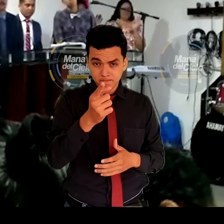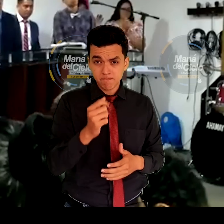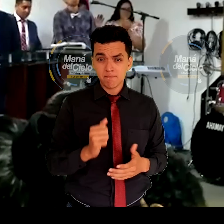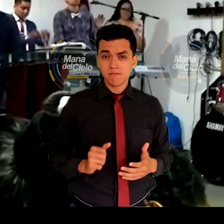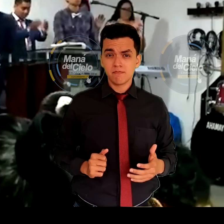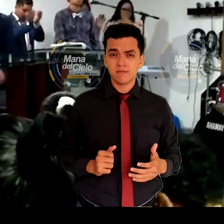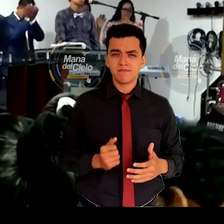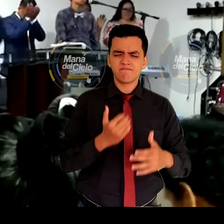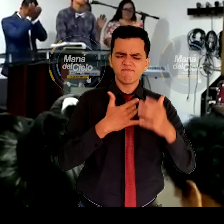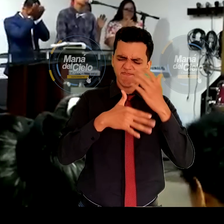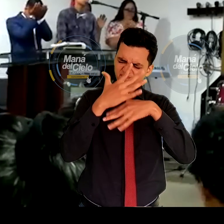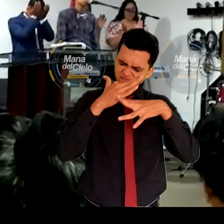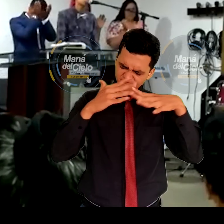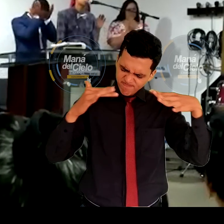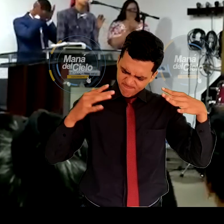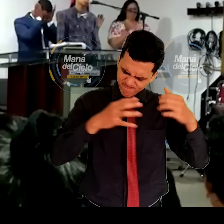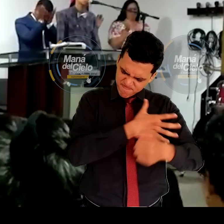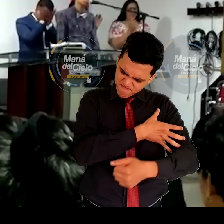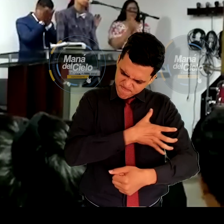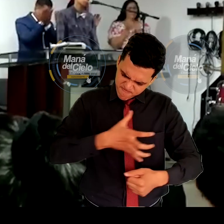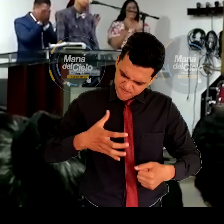Todopoderoso, Señor del cielo,